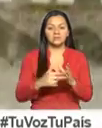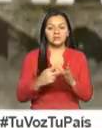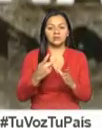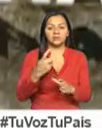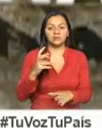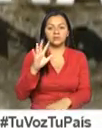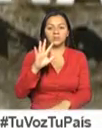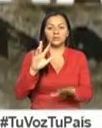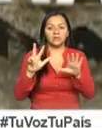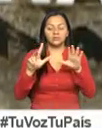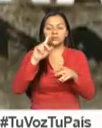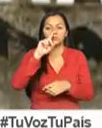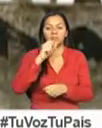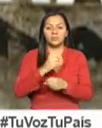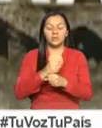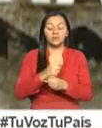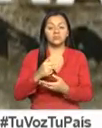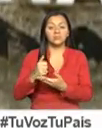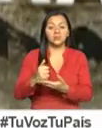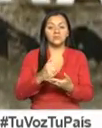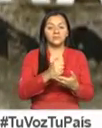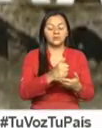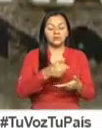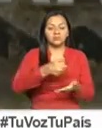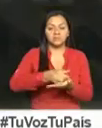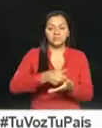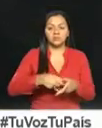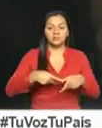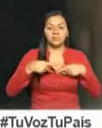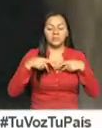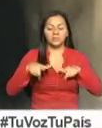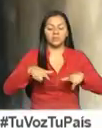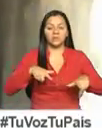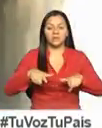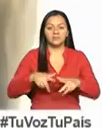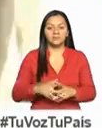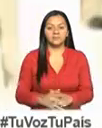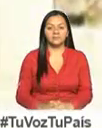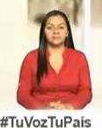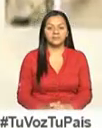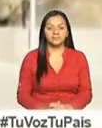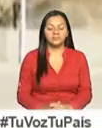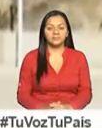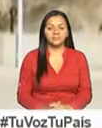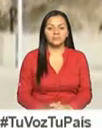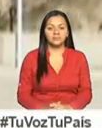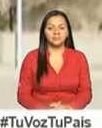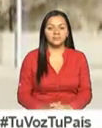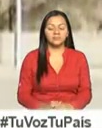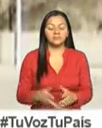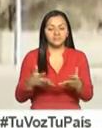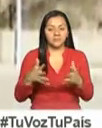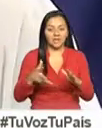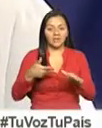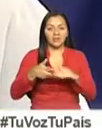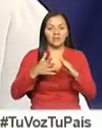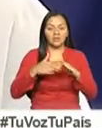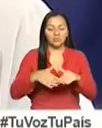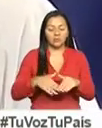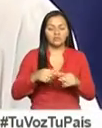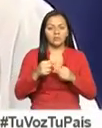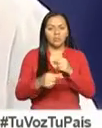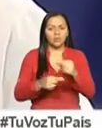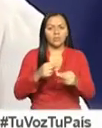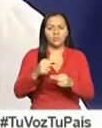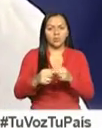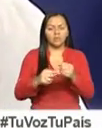3.258 empleos, beneficiando a los moradores que habitan en esa zona. Estamos inaugurando obras que marcan